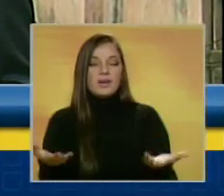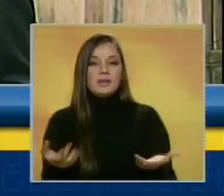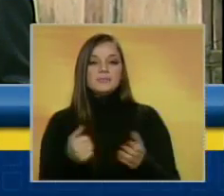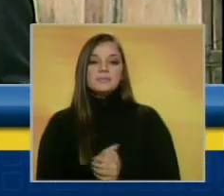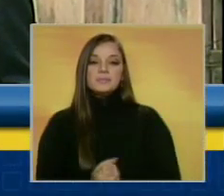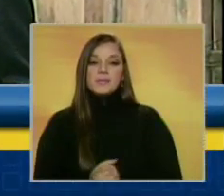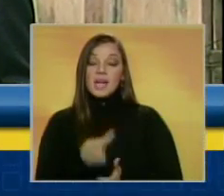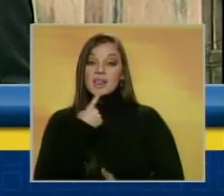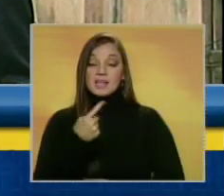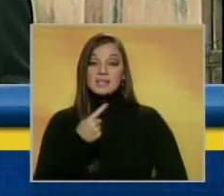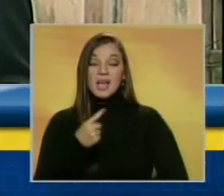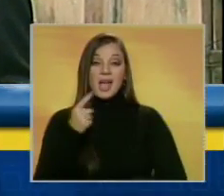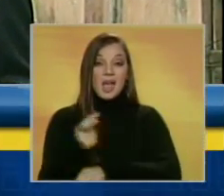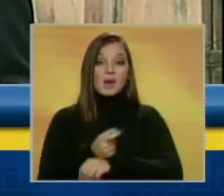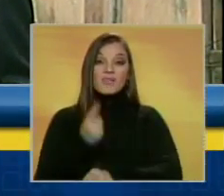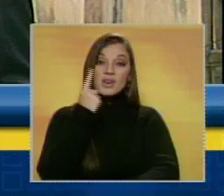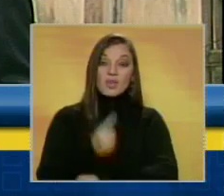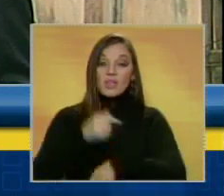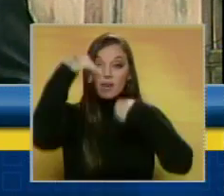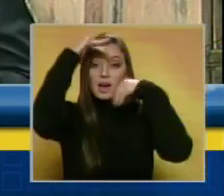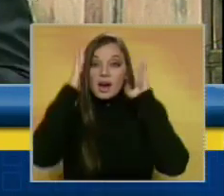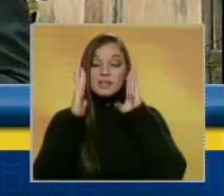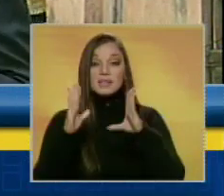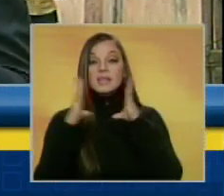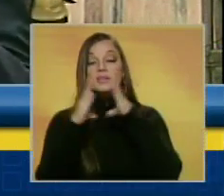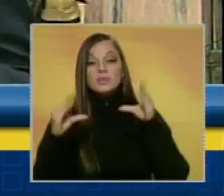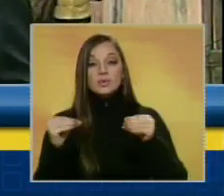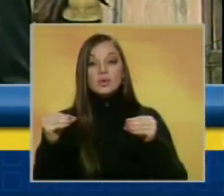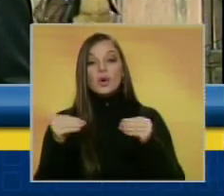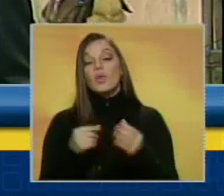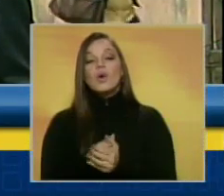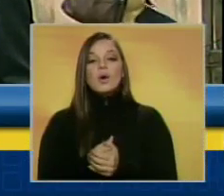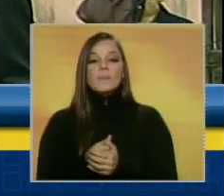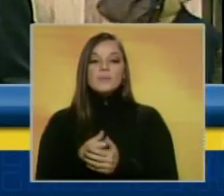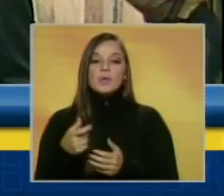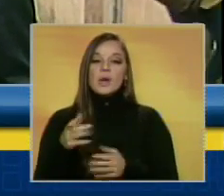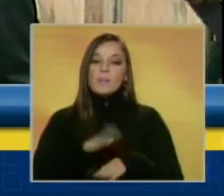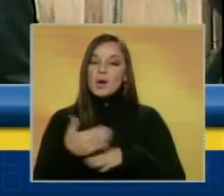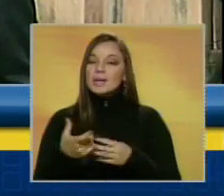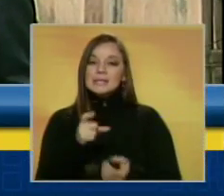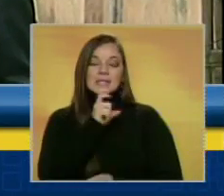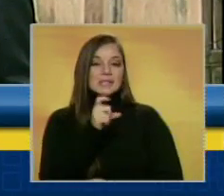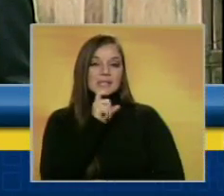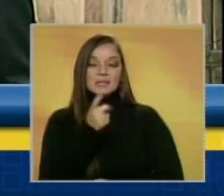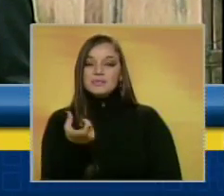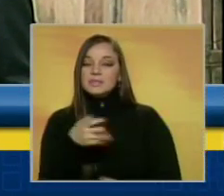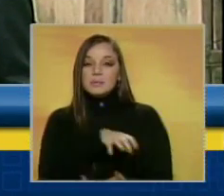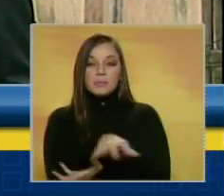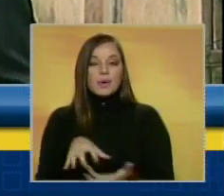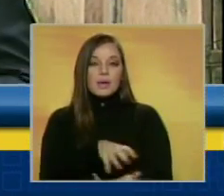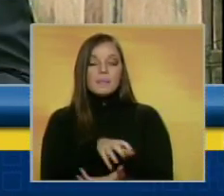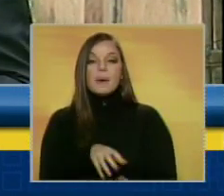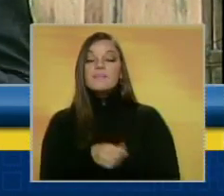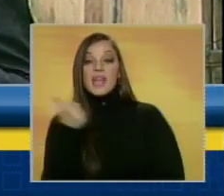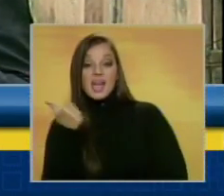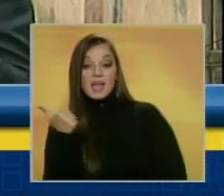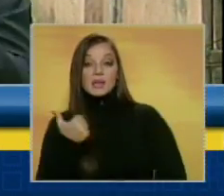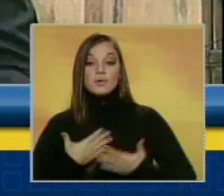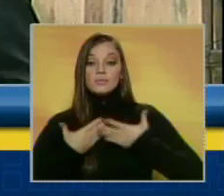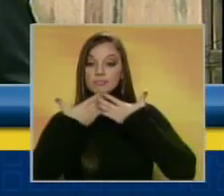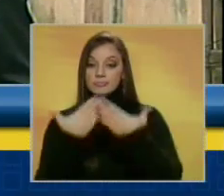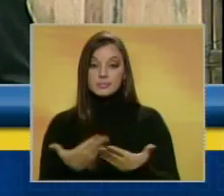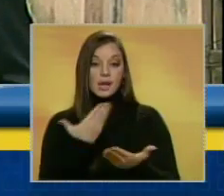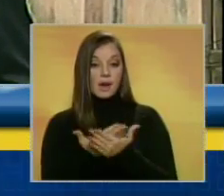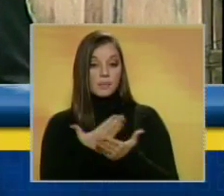debe atender todas las variables para poder buscar una solución a la crisis que atraviesa el país. Una vez más, ponen a la orden sus propuestas.